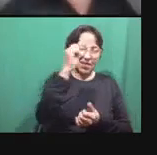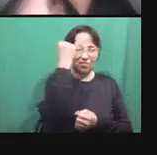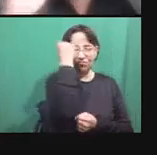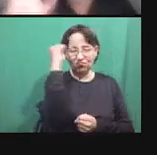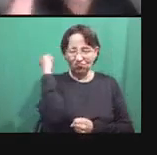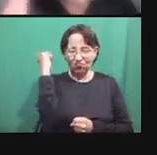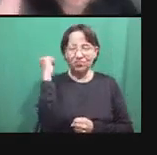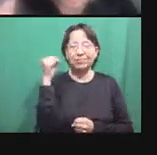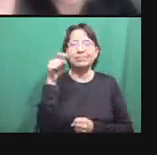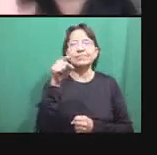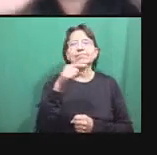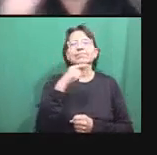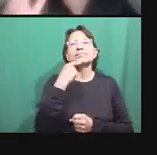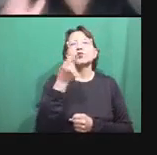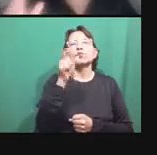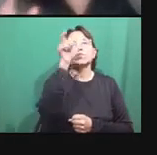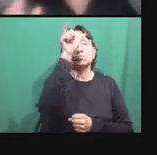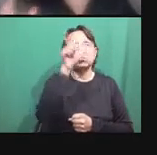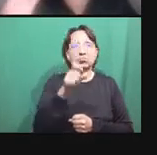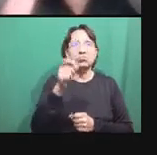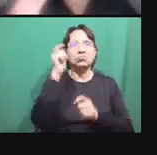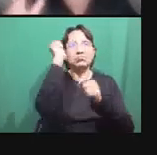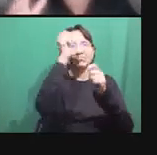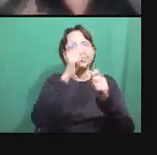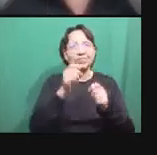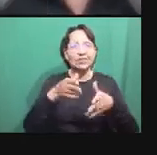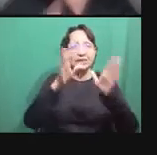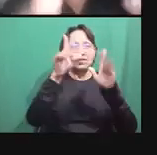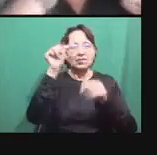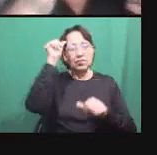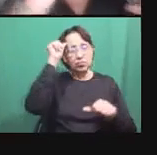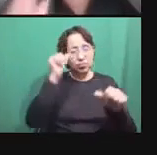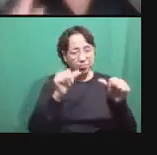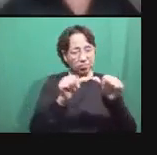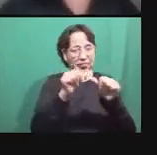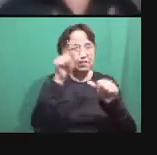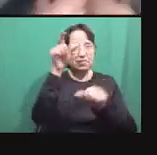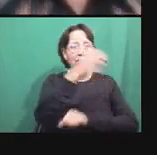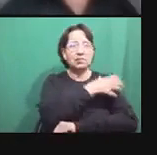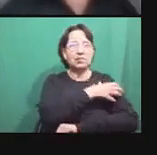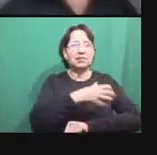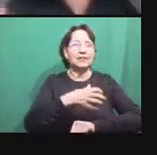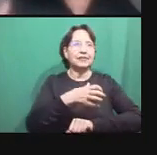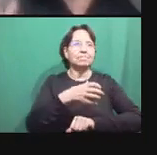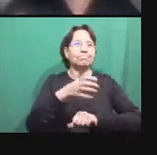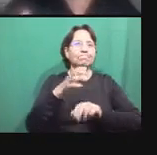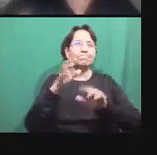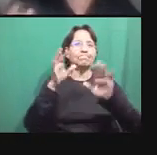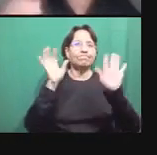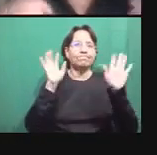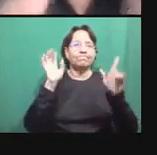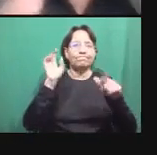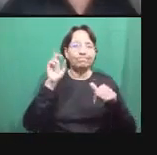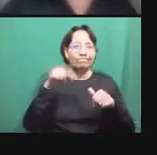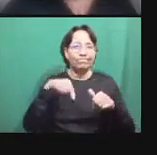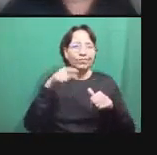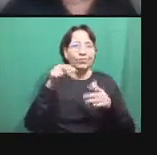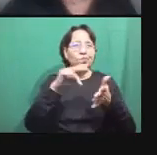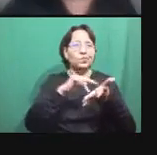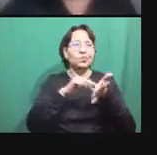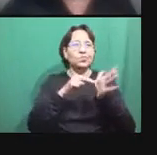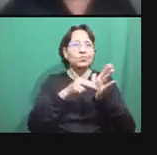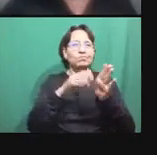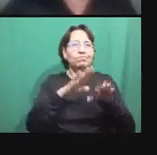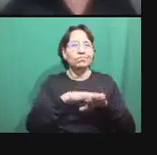erección de efigies, de artefactos de memoria, de poder, siempre va a ser vertical, nombrando también esa masculinidad como la instancia del